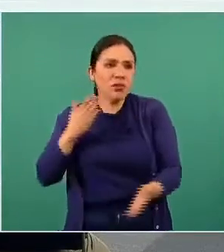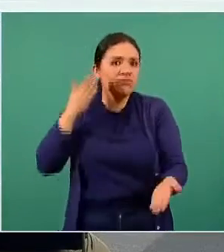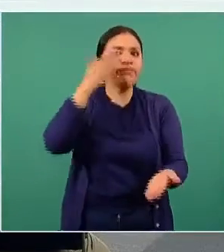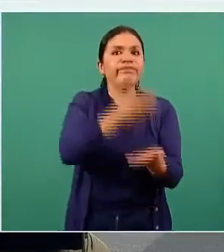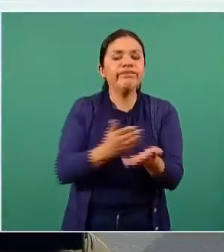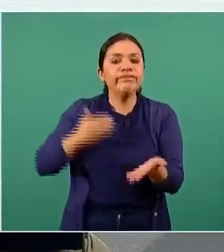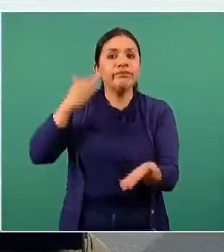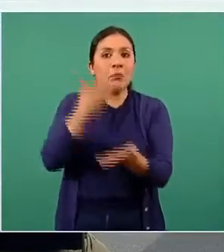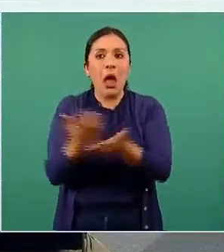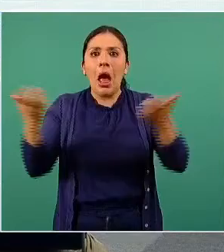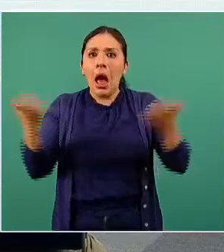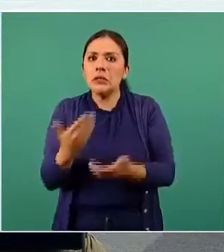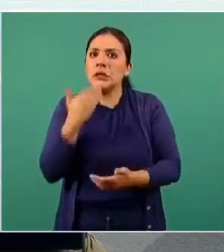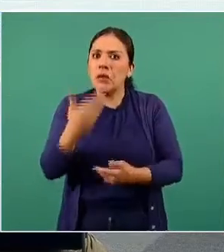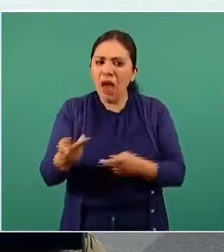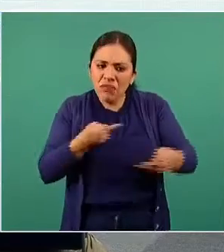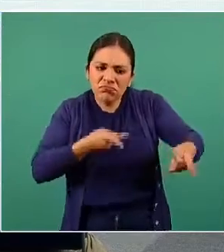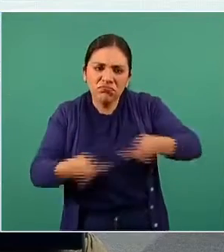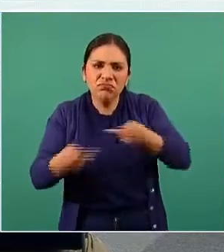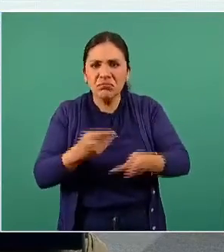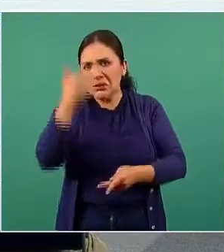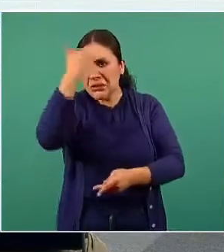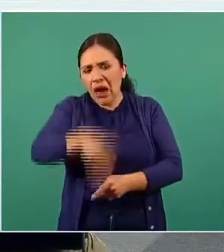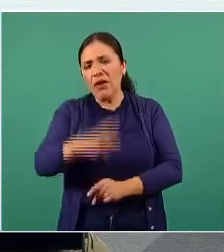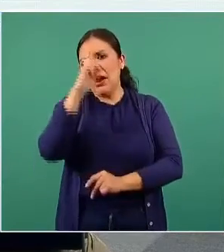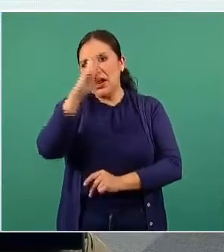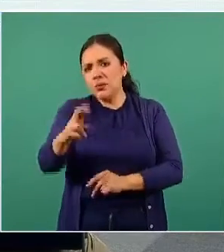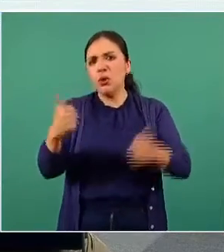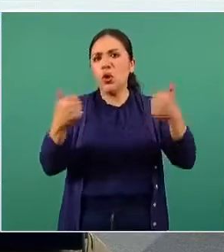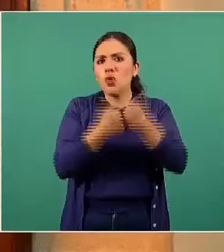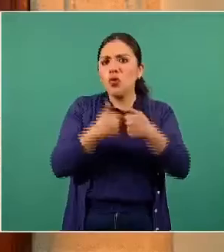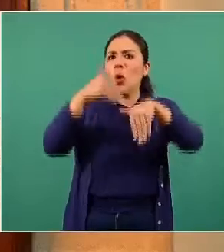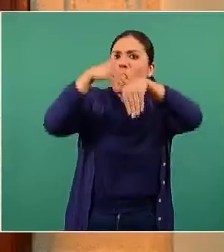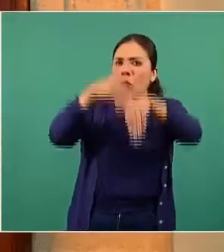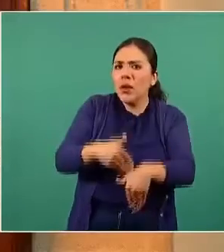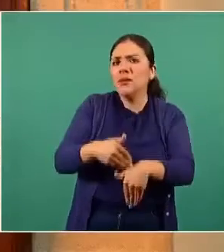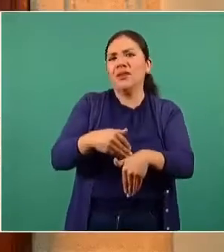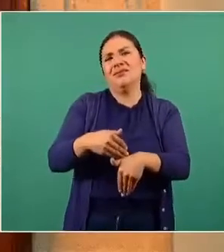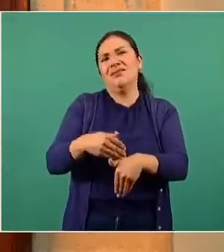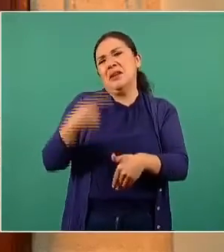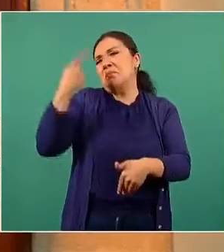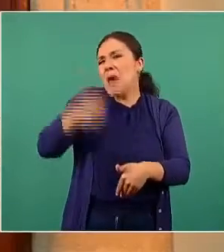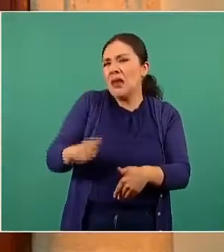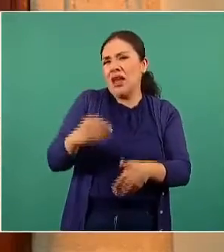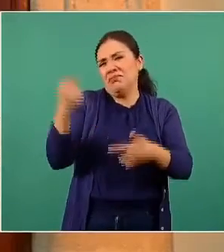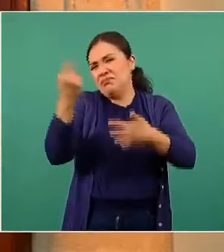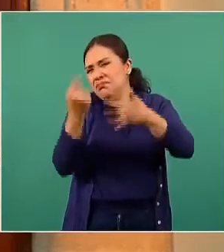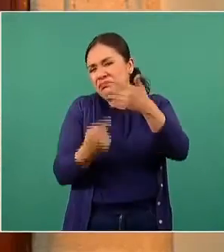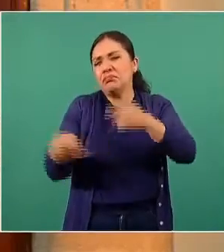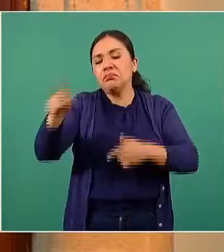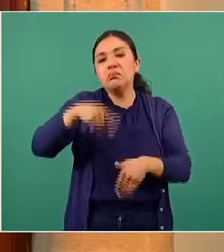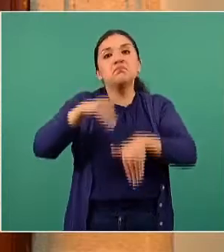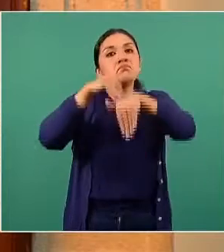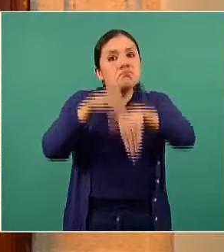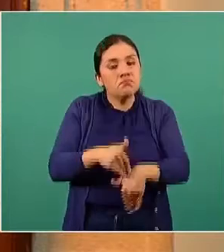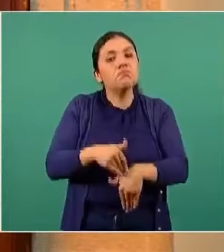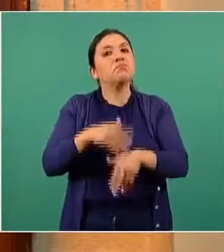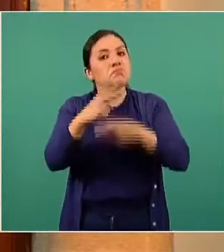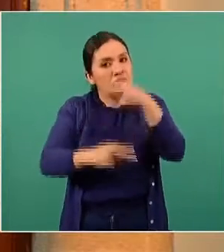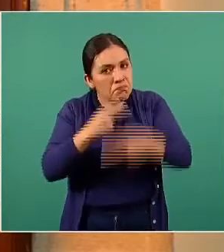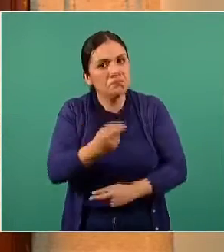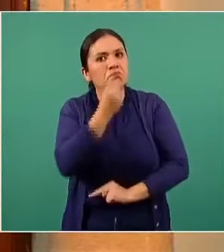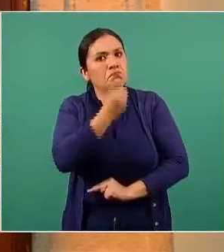el hacerlo de manera organizada, respetando y atendiendo las invitaciones y las instrucciones que